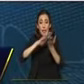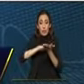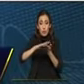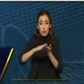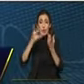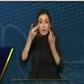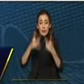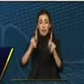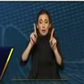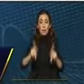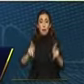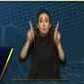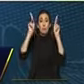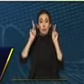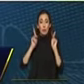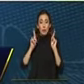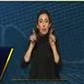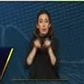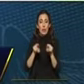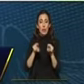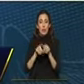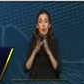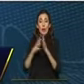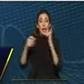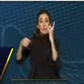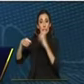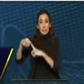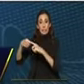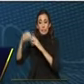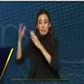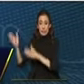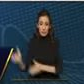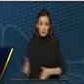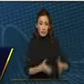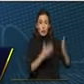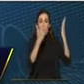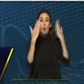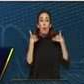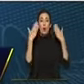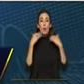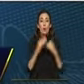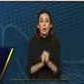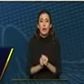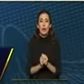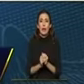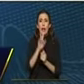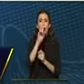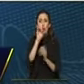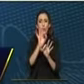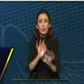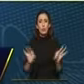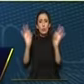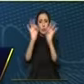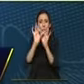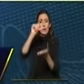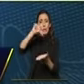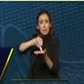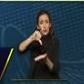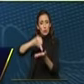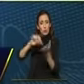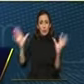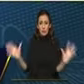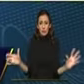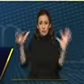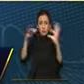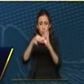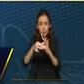Y empezamos a hacer realidad el corredor vial Quito-Guayaquil. ¿Cómo puede ser posible que entre las dos ciudades más importantes del Ecuador, entre